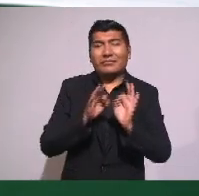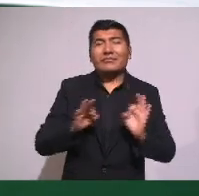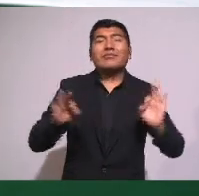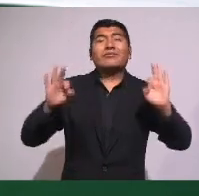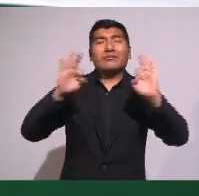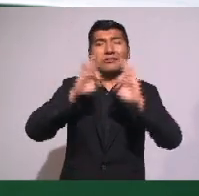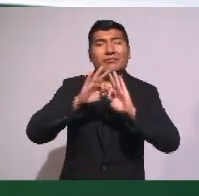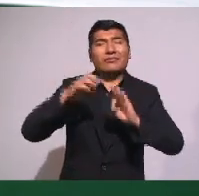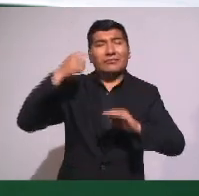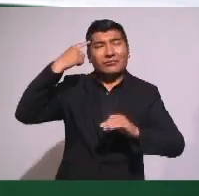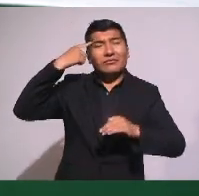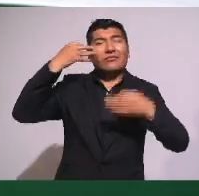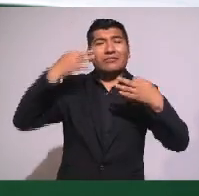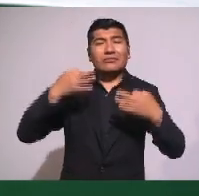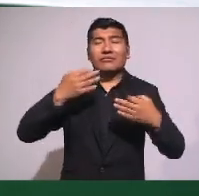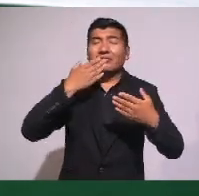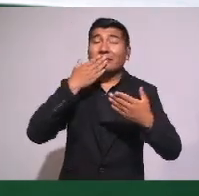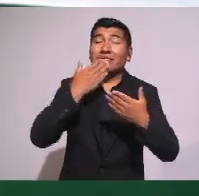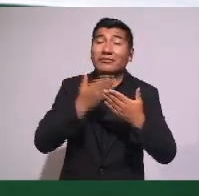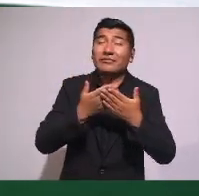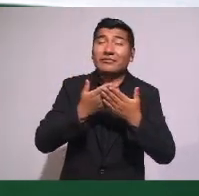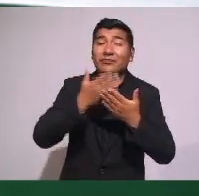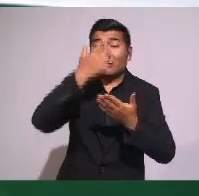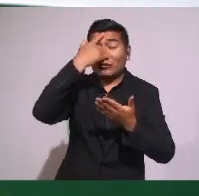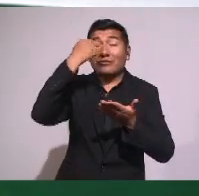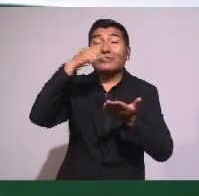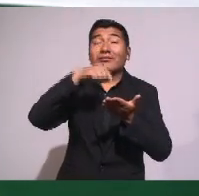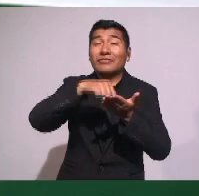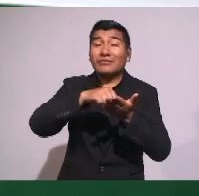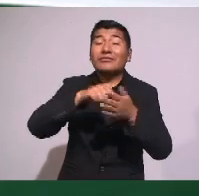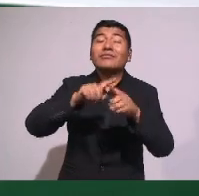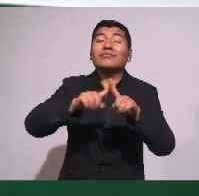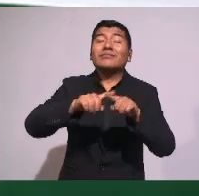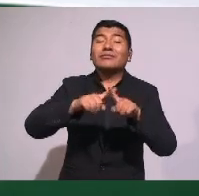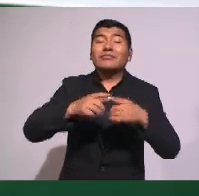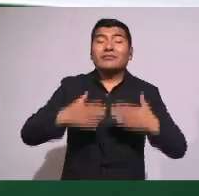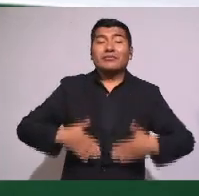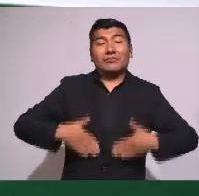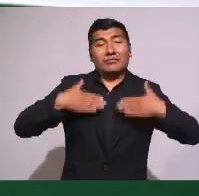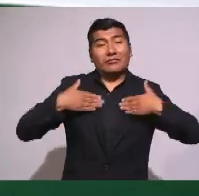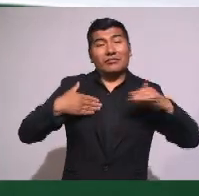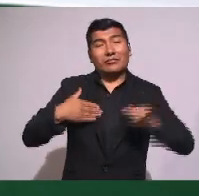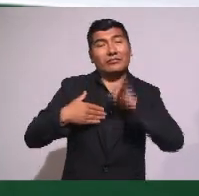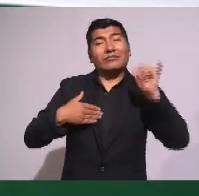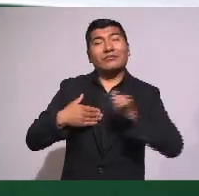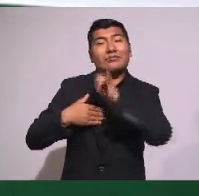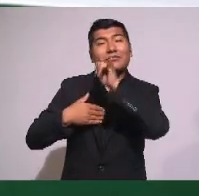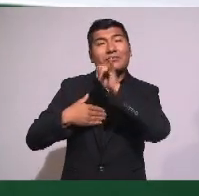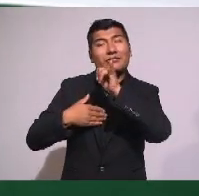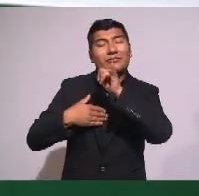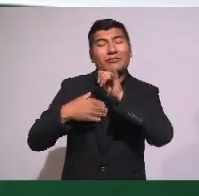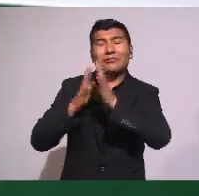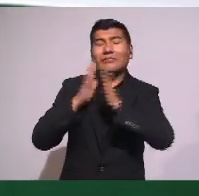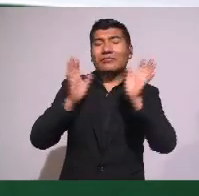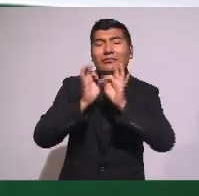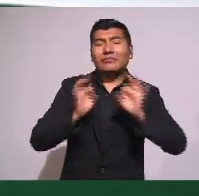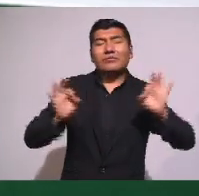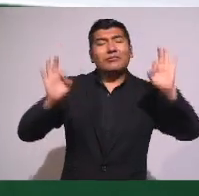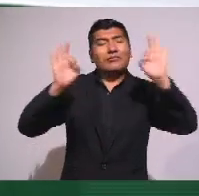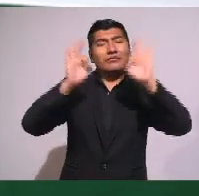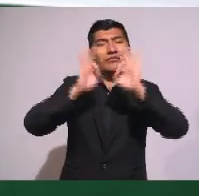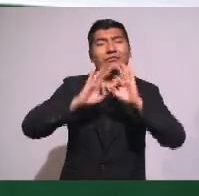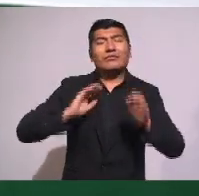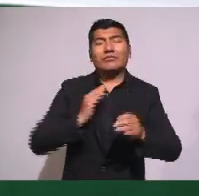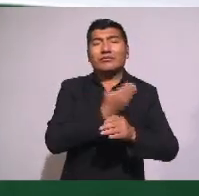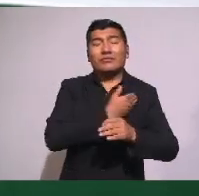importante decidir bien, porque de eso depende la vida eterna. Es crucial que